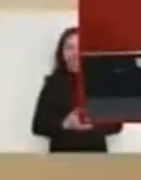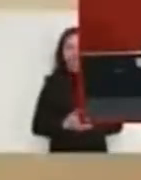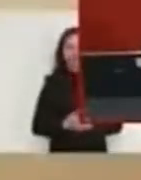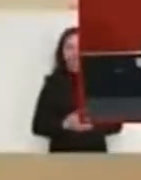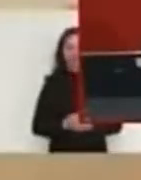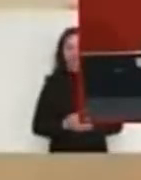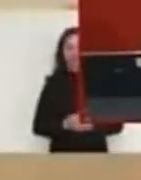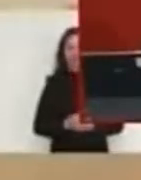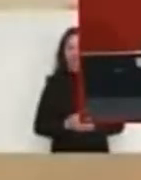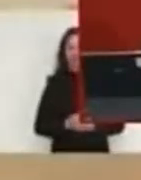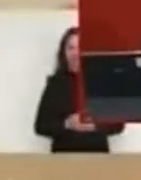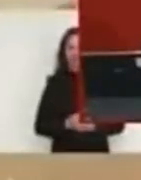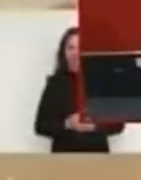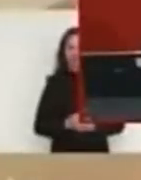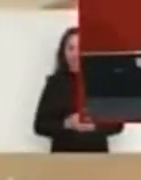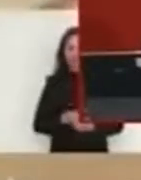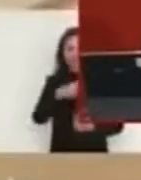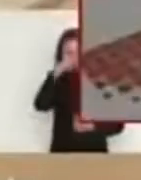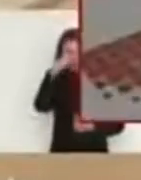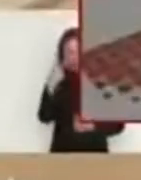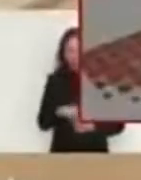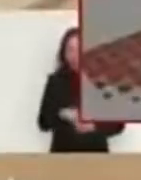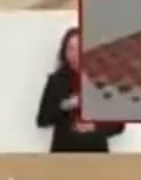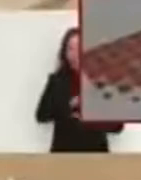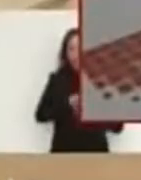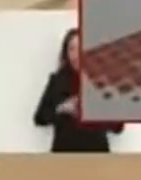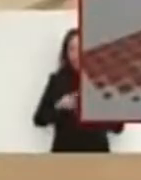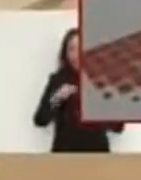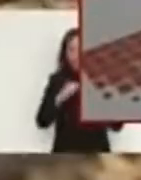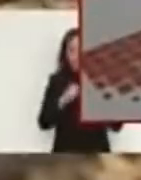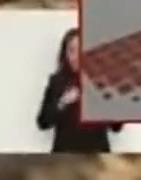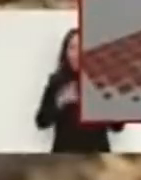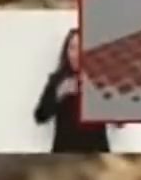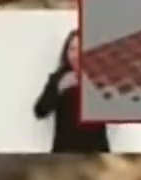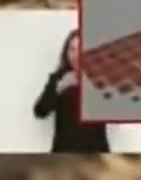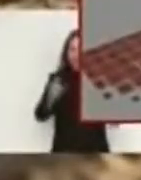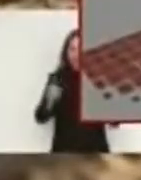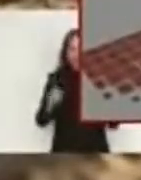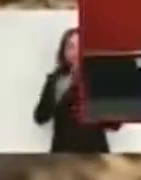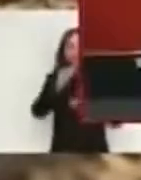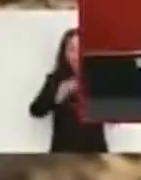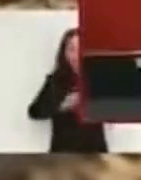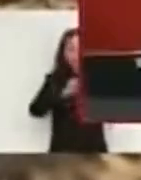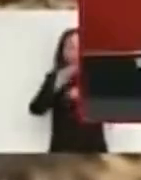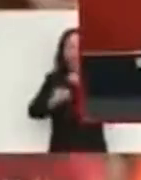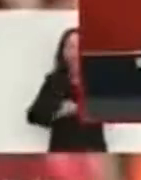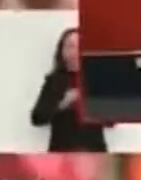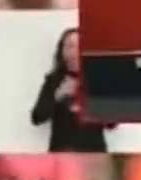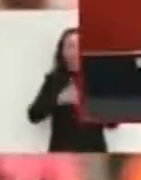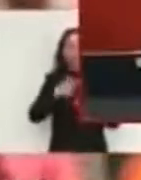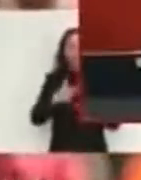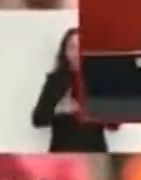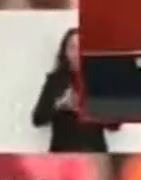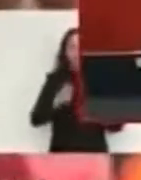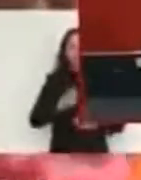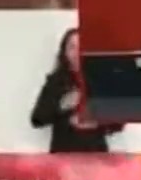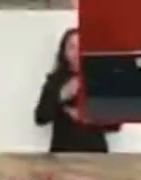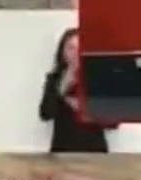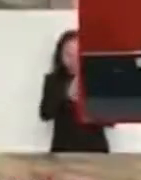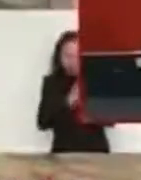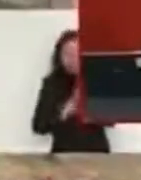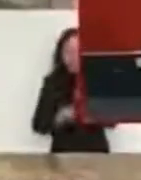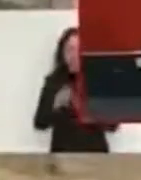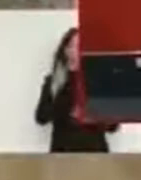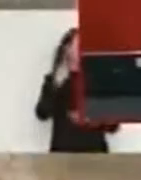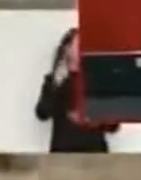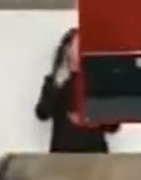Suburbio detrás de un suburbio. Pues yo no diría que tanto en ese sentido. Yo lo veo porque modelos, todo el mundo quiere vivir como que en su suburbio. Sí,